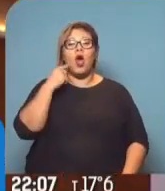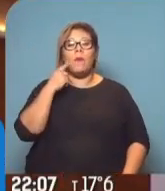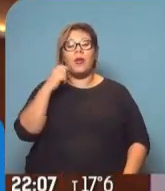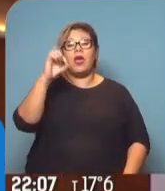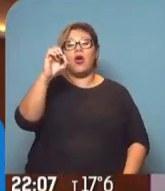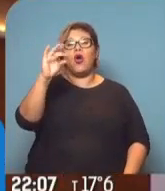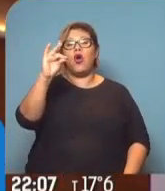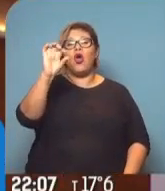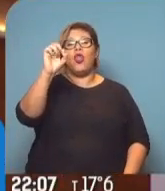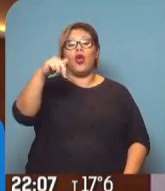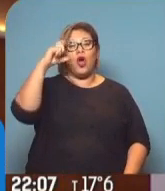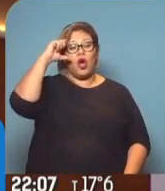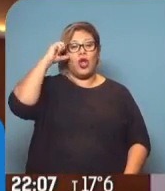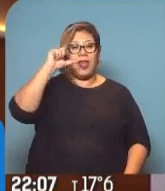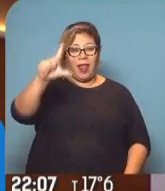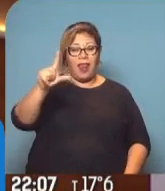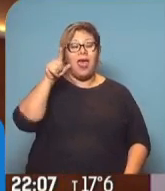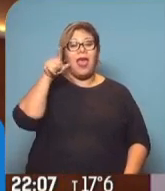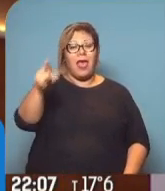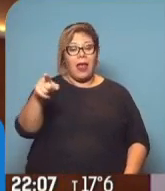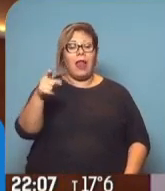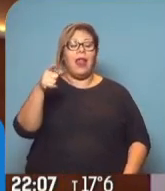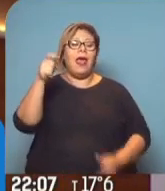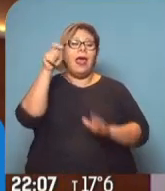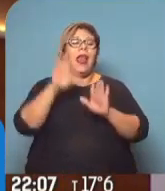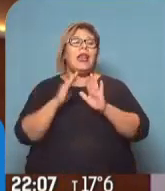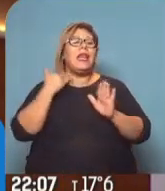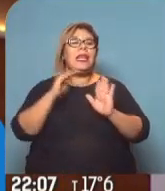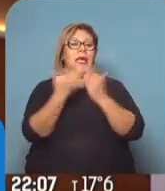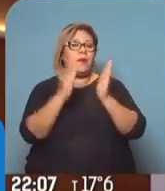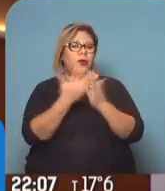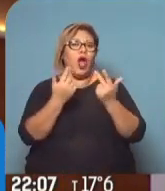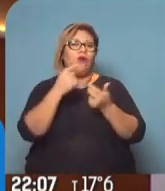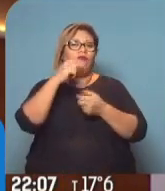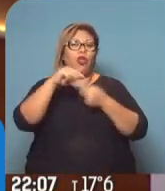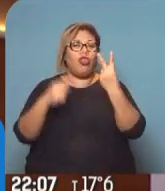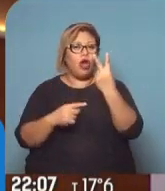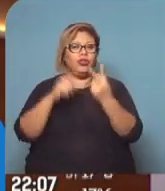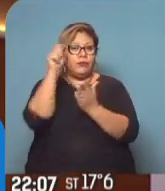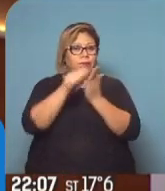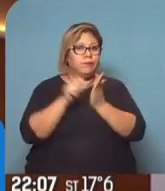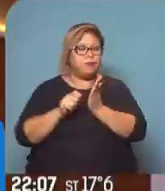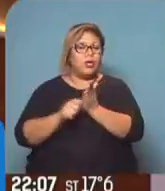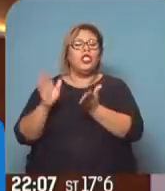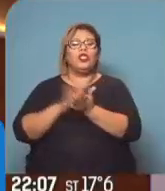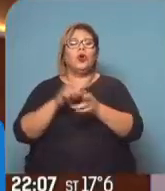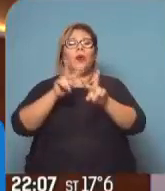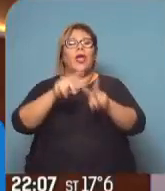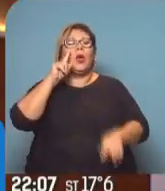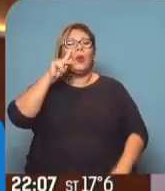de Argenleaks, autor de PolitiLeaks, y en este momento me imagino que preguntándote cómo pudo suceder